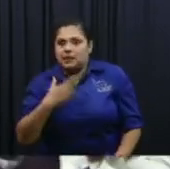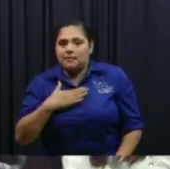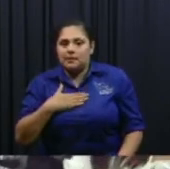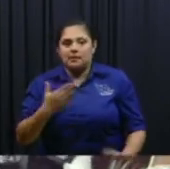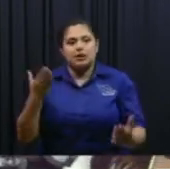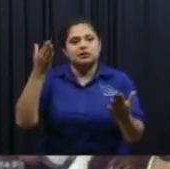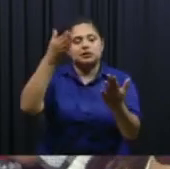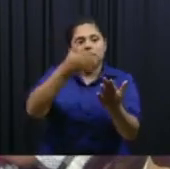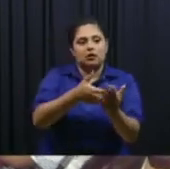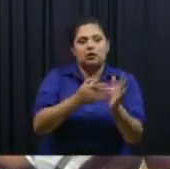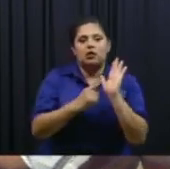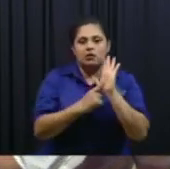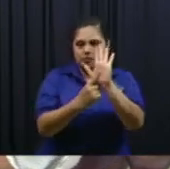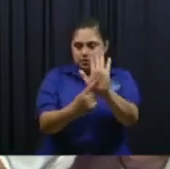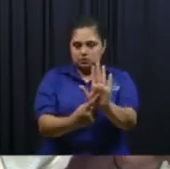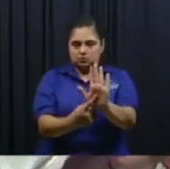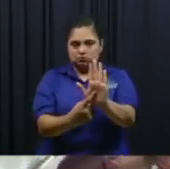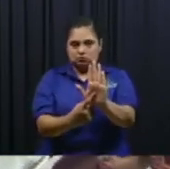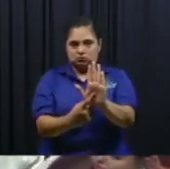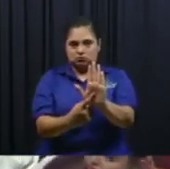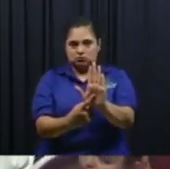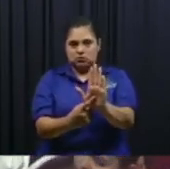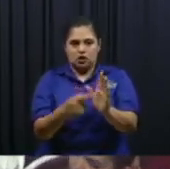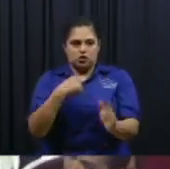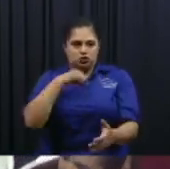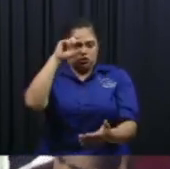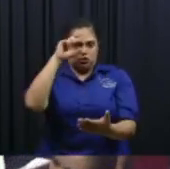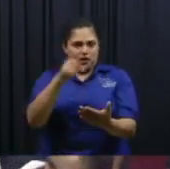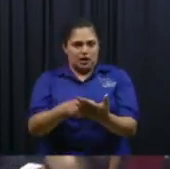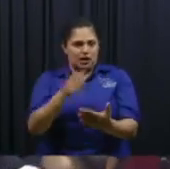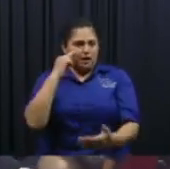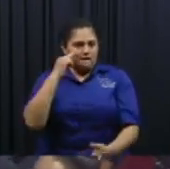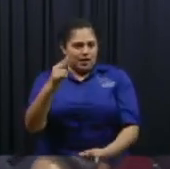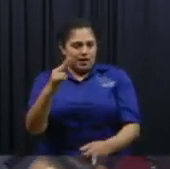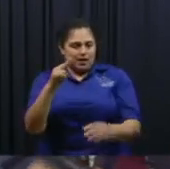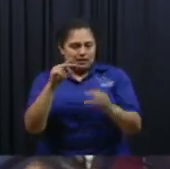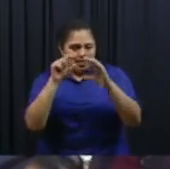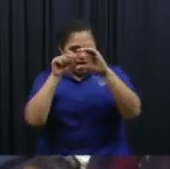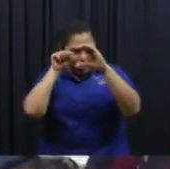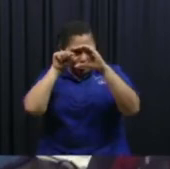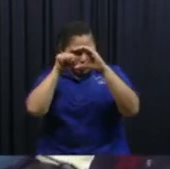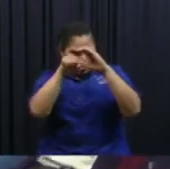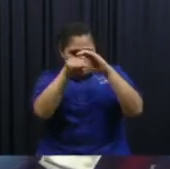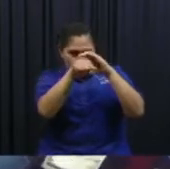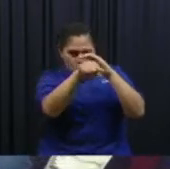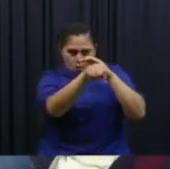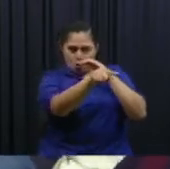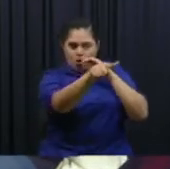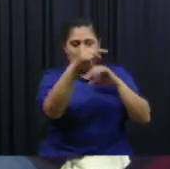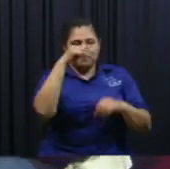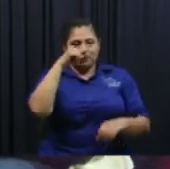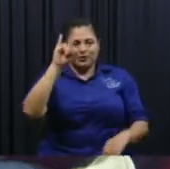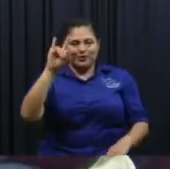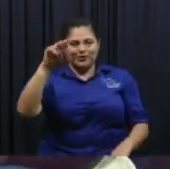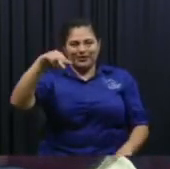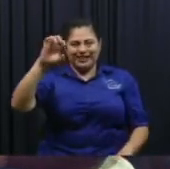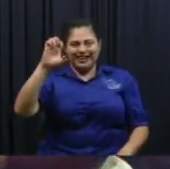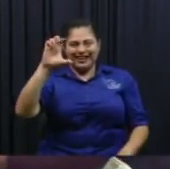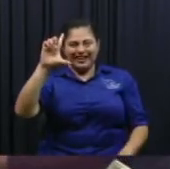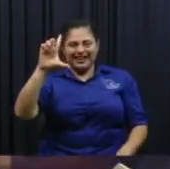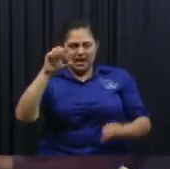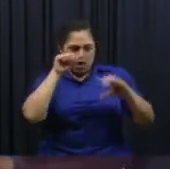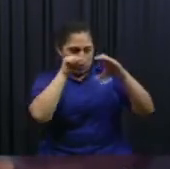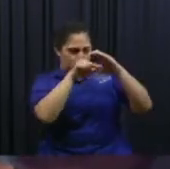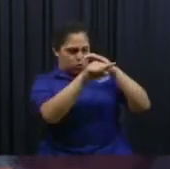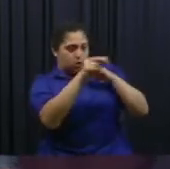y se me apareció yo creí que iba a ver el túnel aquel que dicen la luz y todas las cosas esa va y que